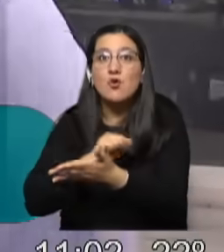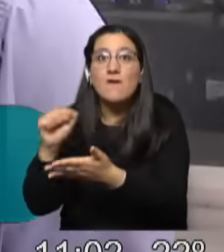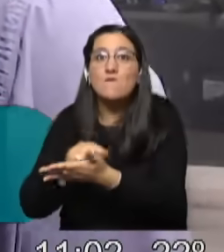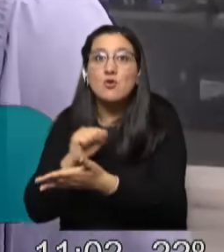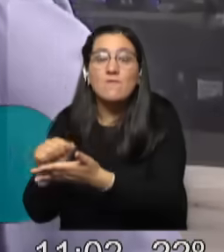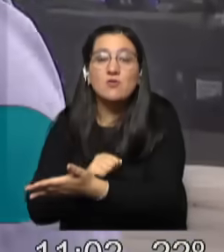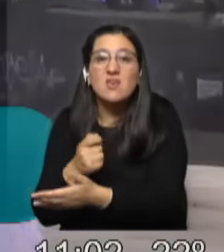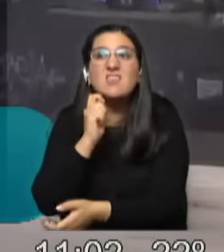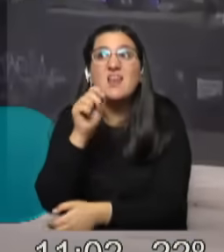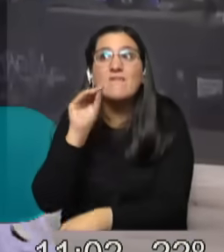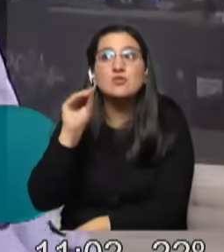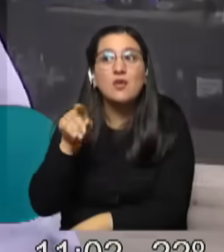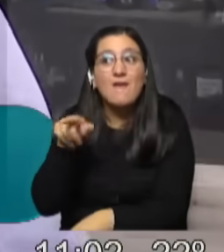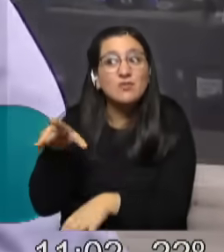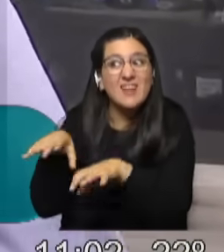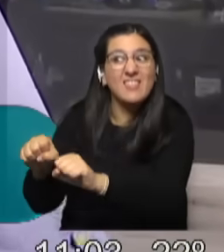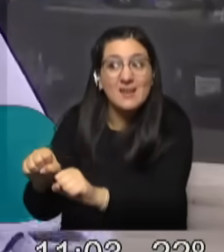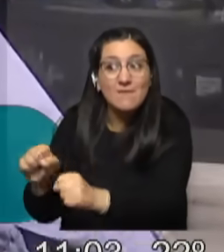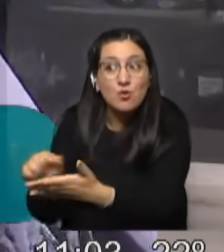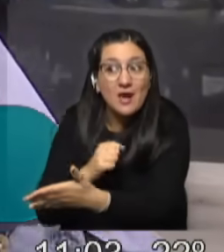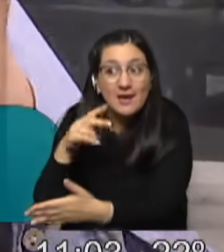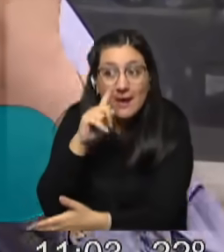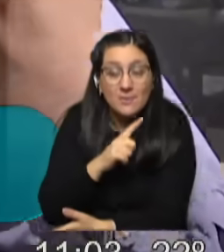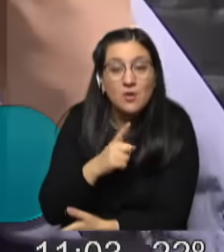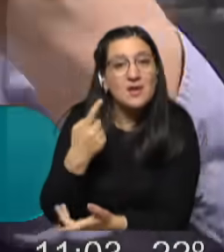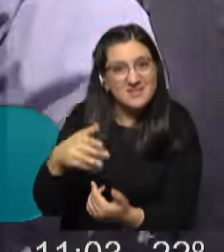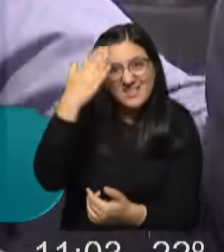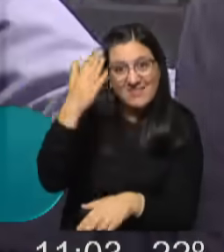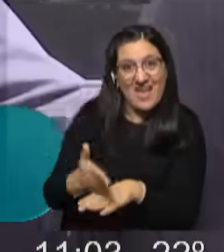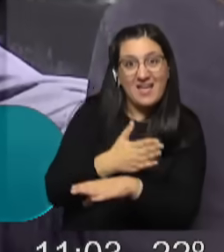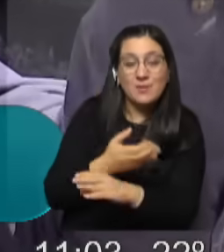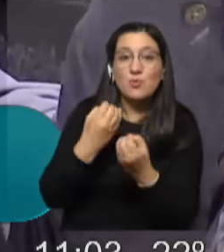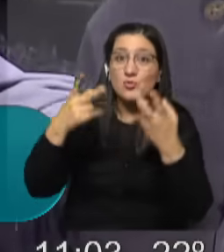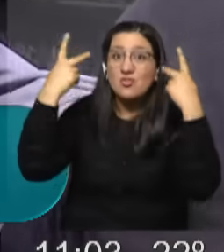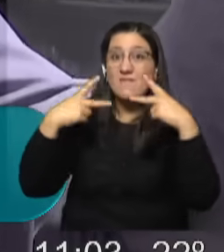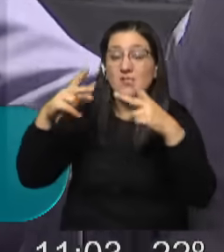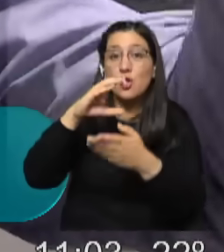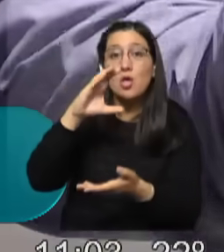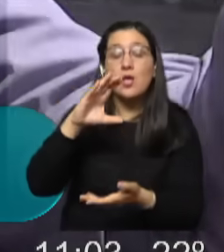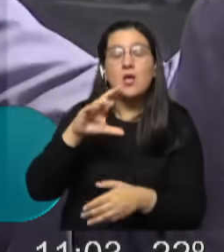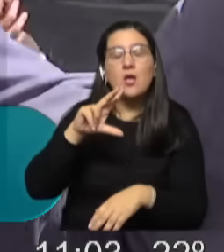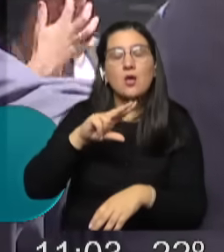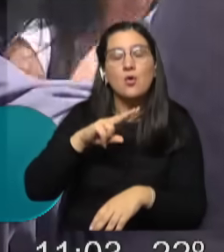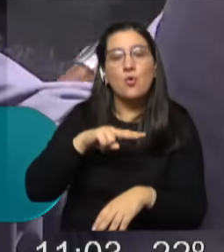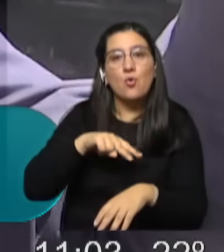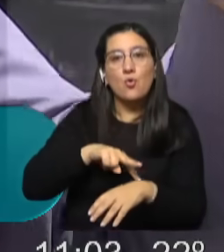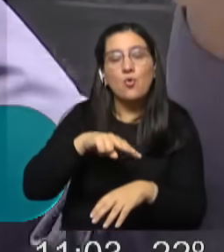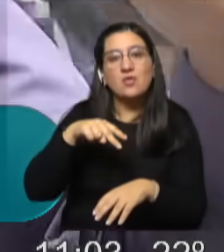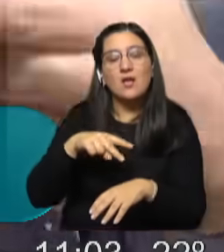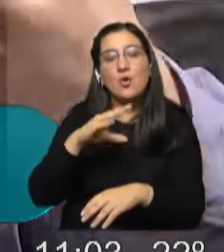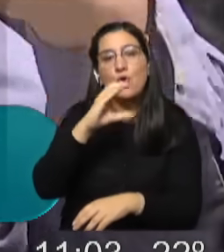que lo van a detener, bueno, no? Exactamente. ¿Cómo sabe? Él en realidad se entera antes, porque estando de viaje en Costa Rica con el presidente, donde estaban de